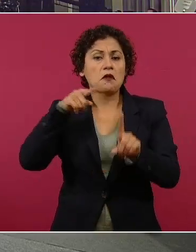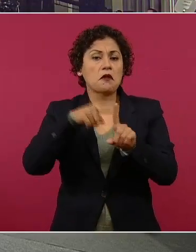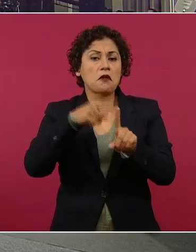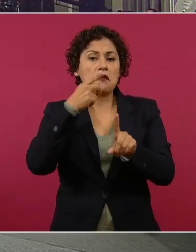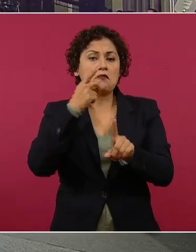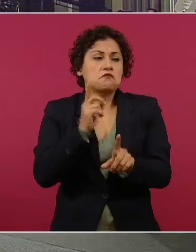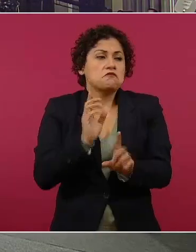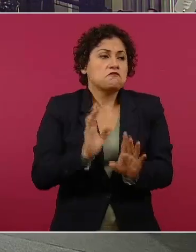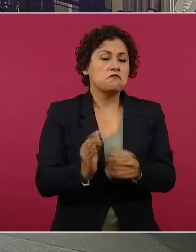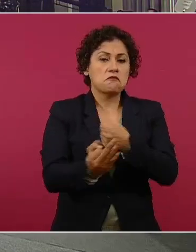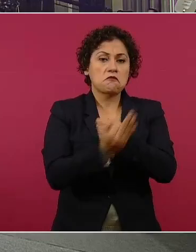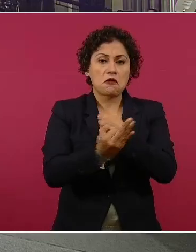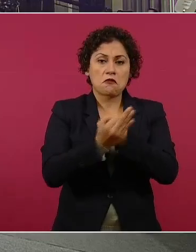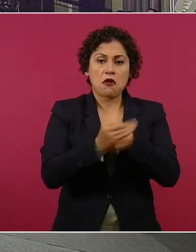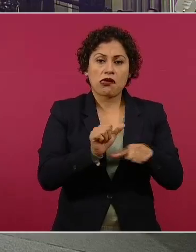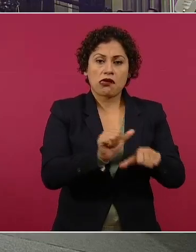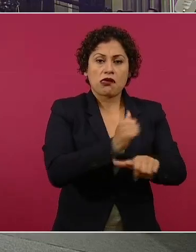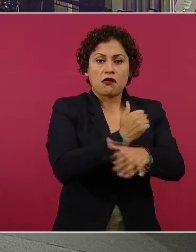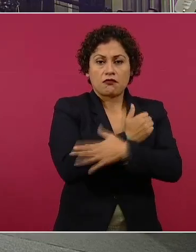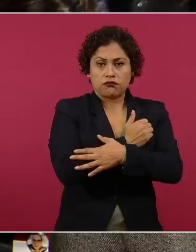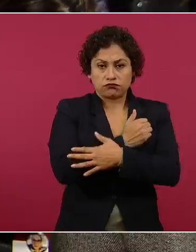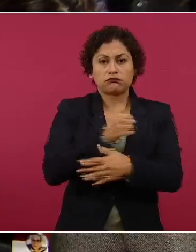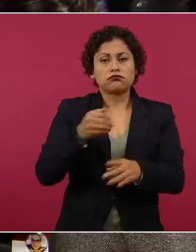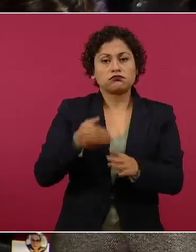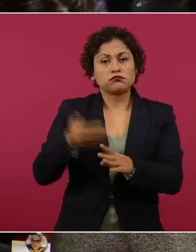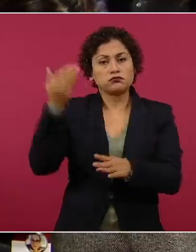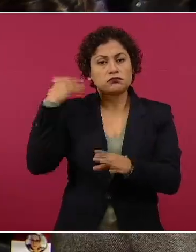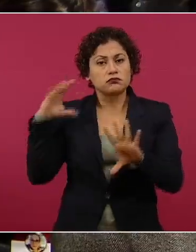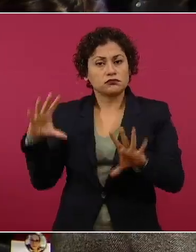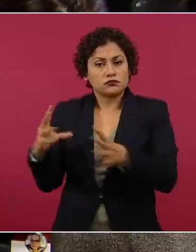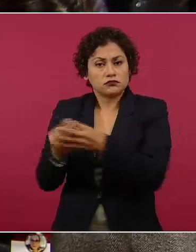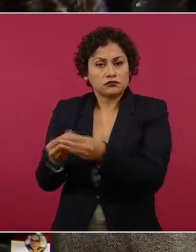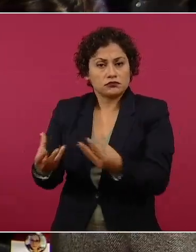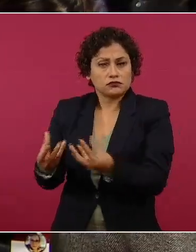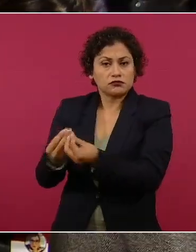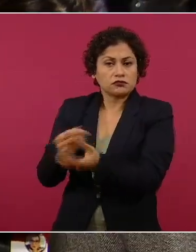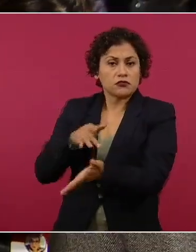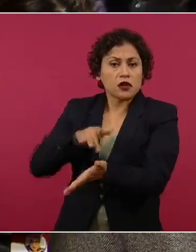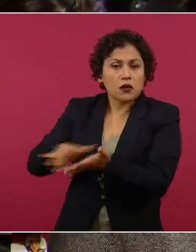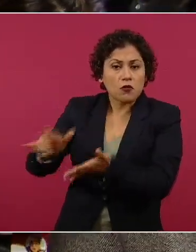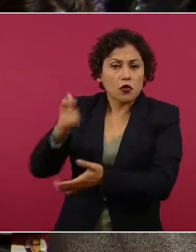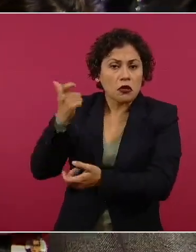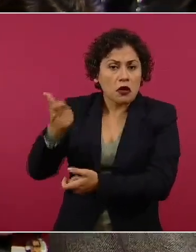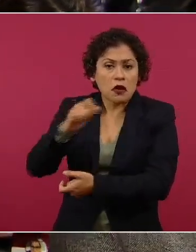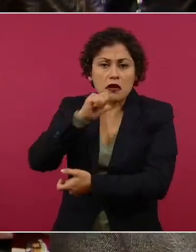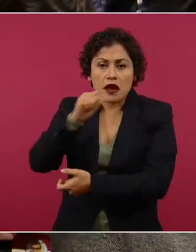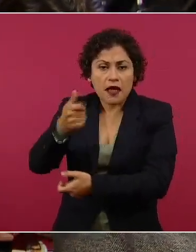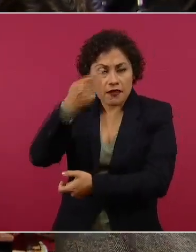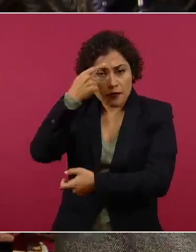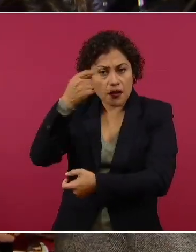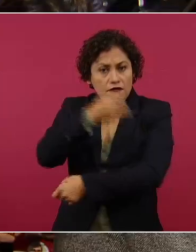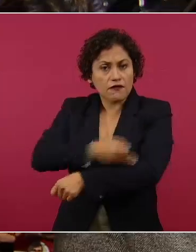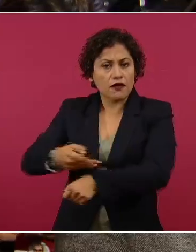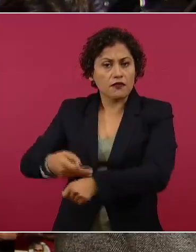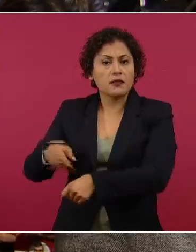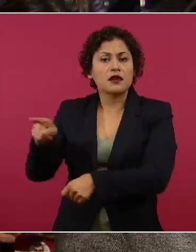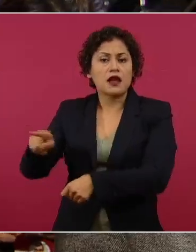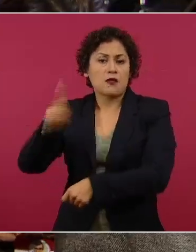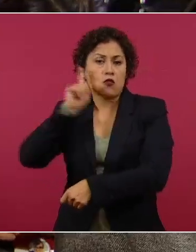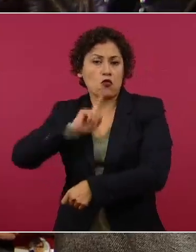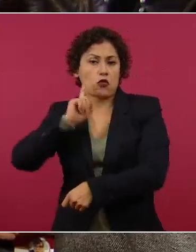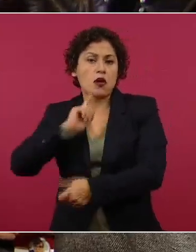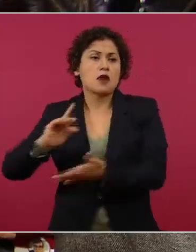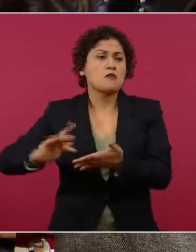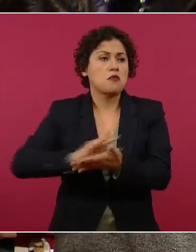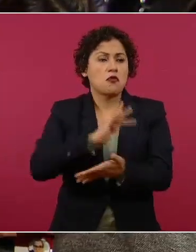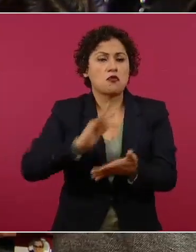durante el tiempo que cohabitó con Jessica y su pequeña Constanza, nunca aportó nada para la manutención de la familia, por el contrario, fue mantenido por Jessica. No